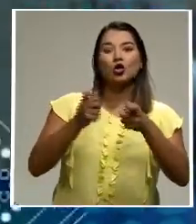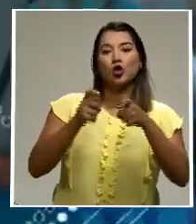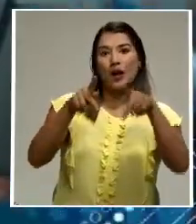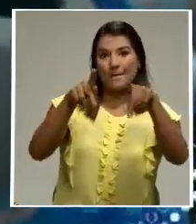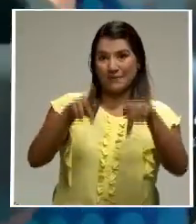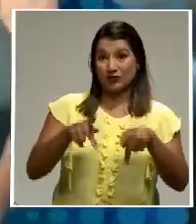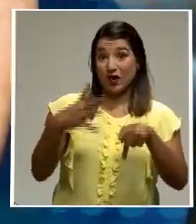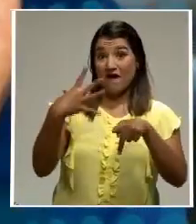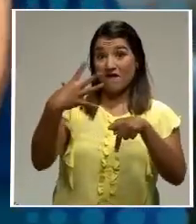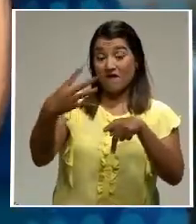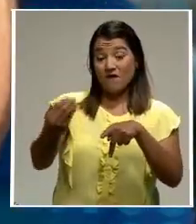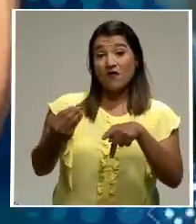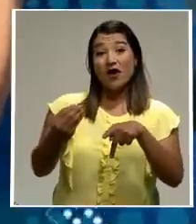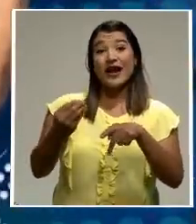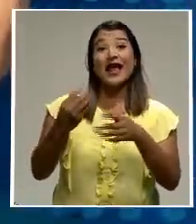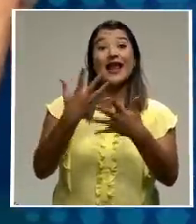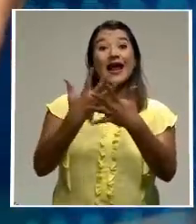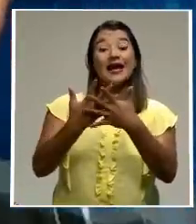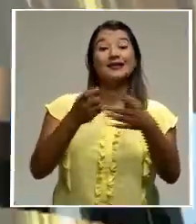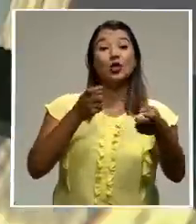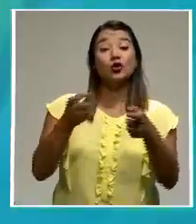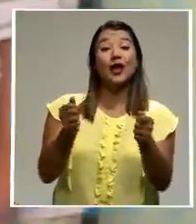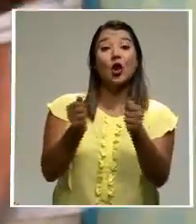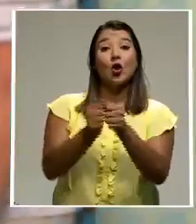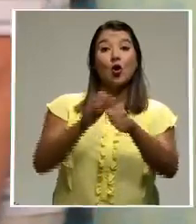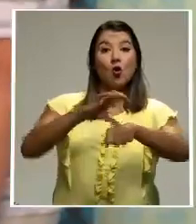Contraloría General de la República de prorrogarlo.